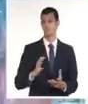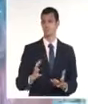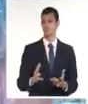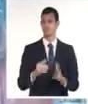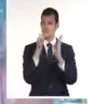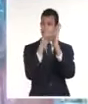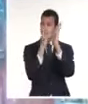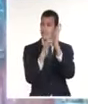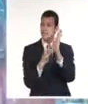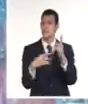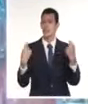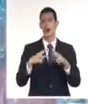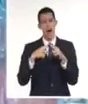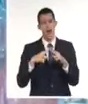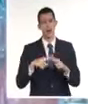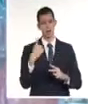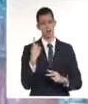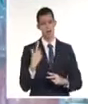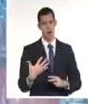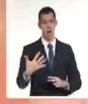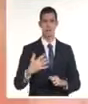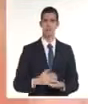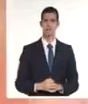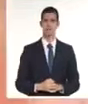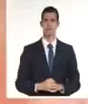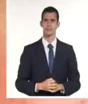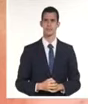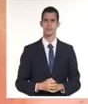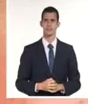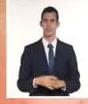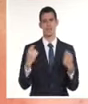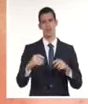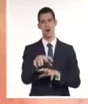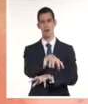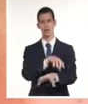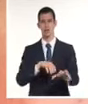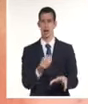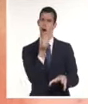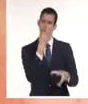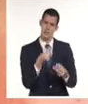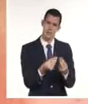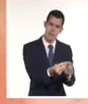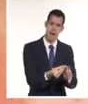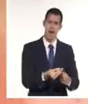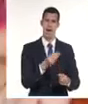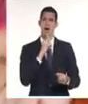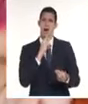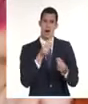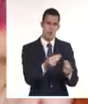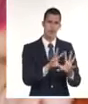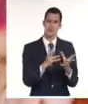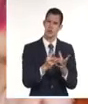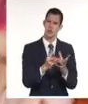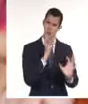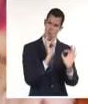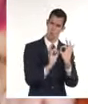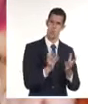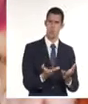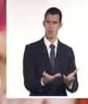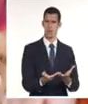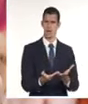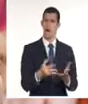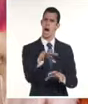a espacios confortables, alimentación y salud adecuadas para los animales afectivos y para otras especies, la realidad